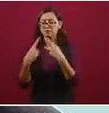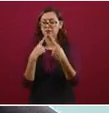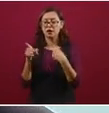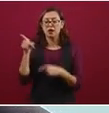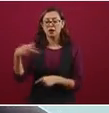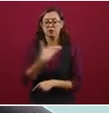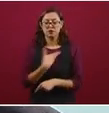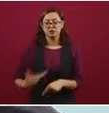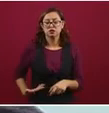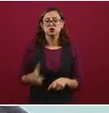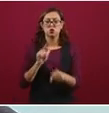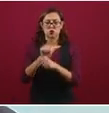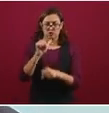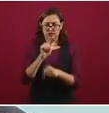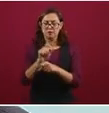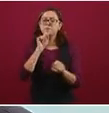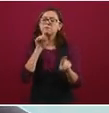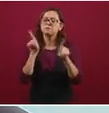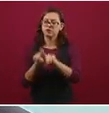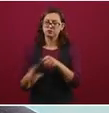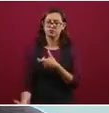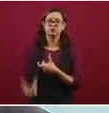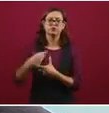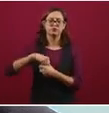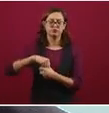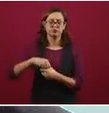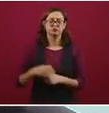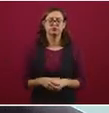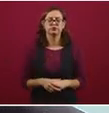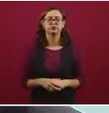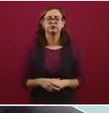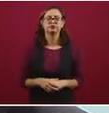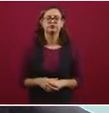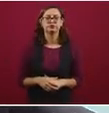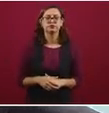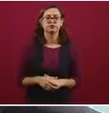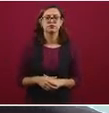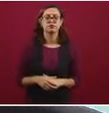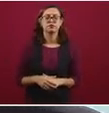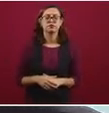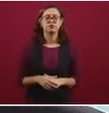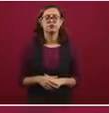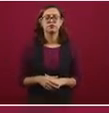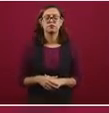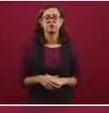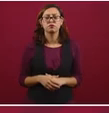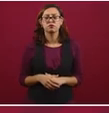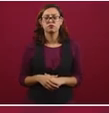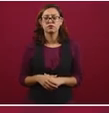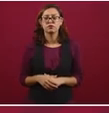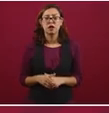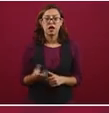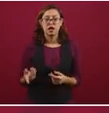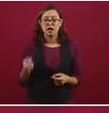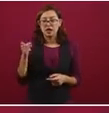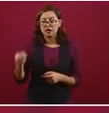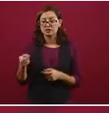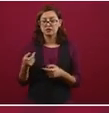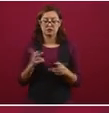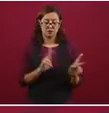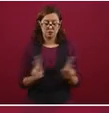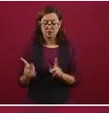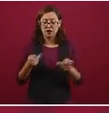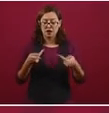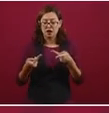electo de Guatemala para incluir a Guatemala también. Y ahí ya se tiene para ese plan el respaldo de muy